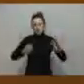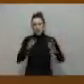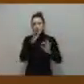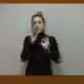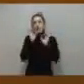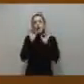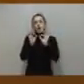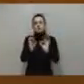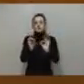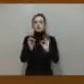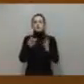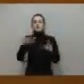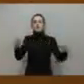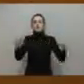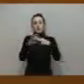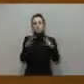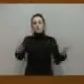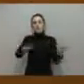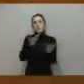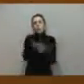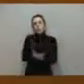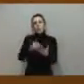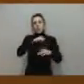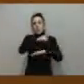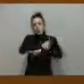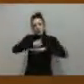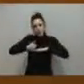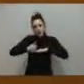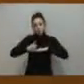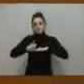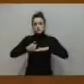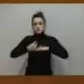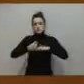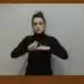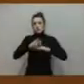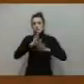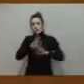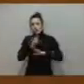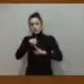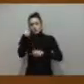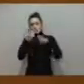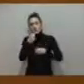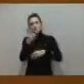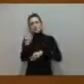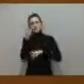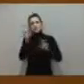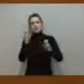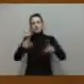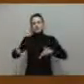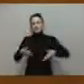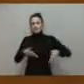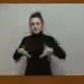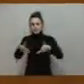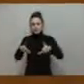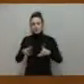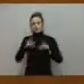ahora presenta Ciudadanos, pero que está haciendo ya solamente referencia a senderismos. En ambas situaciones comentamos que